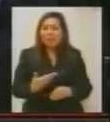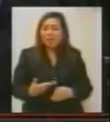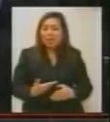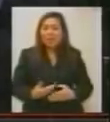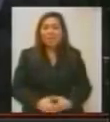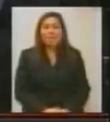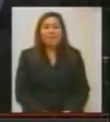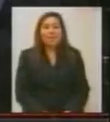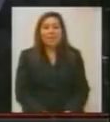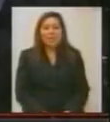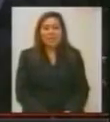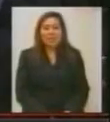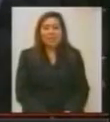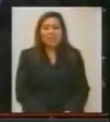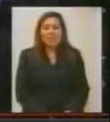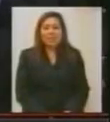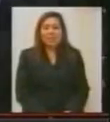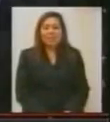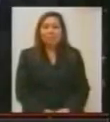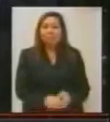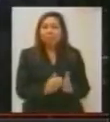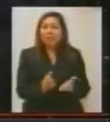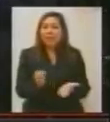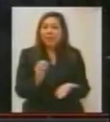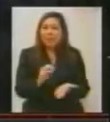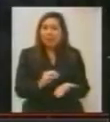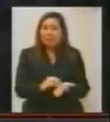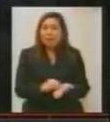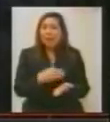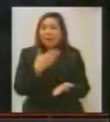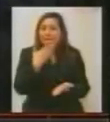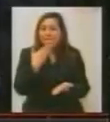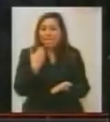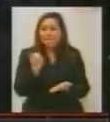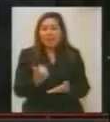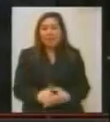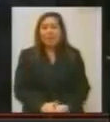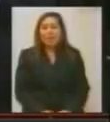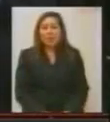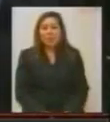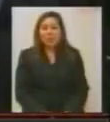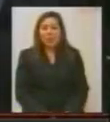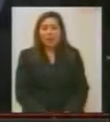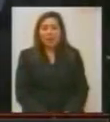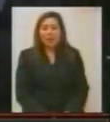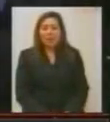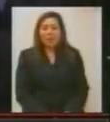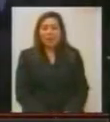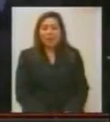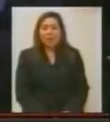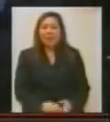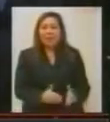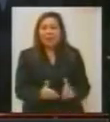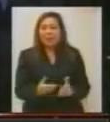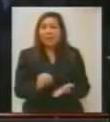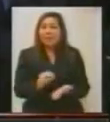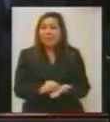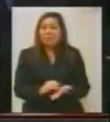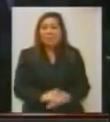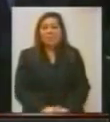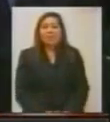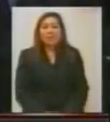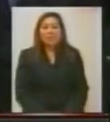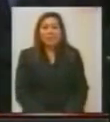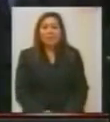una bancada de gobierno. Y una disciplina además para hacer una mejor representación parlamentaria. Acciones de disciplina además